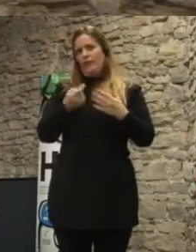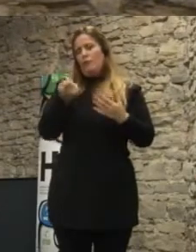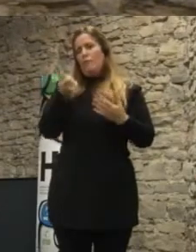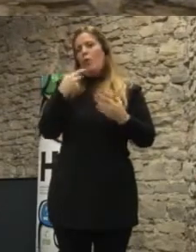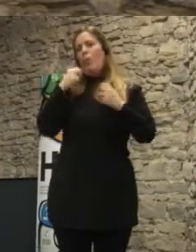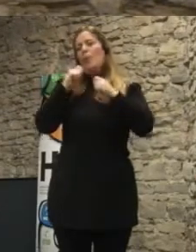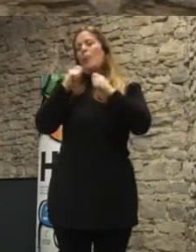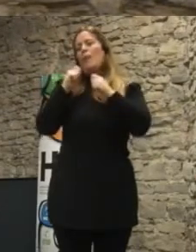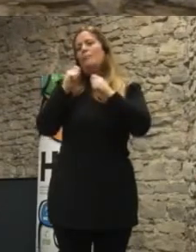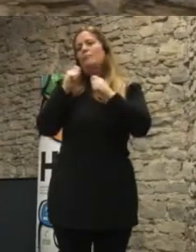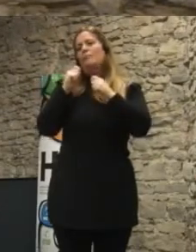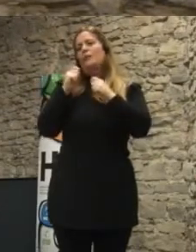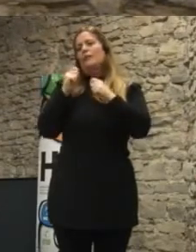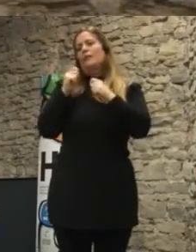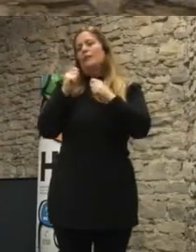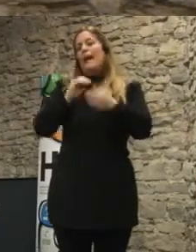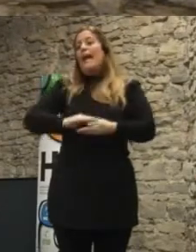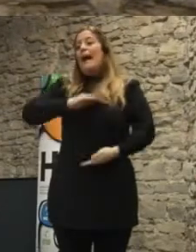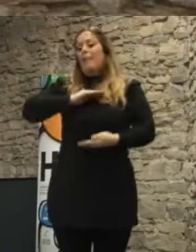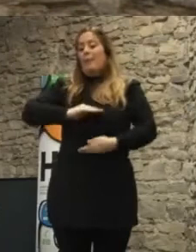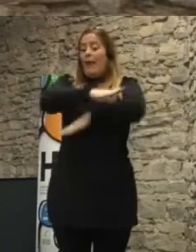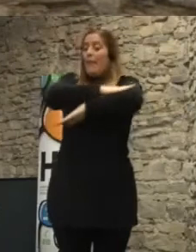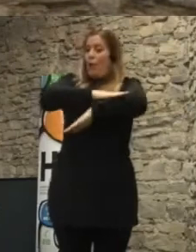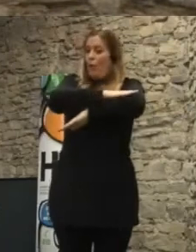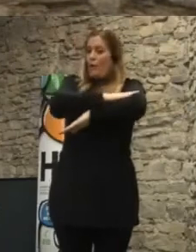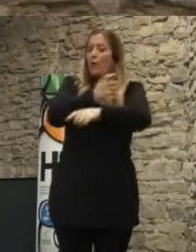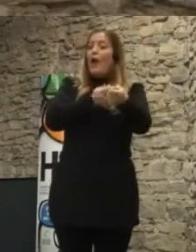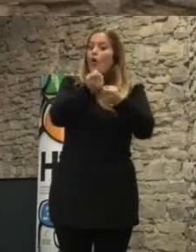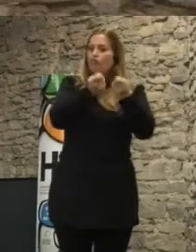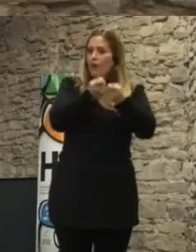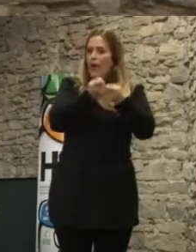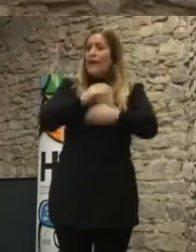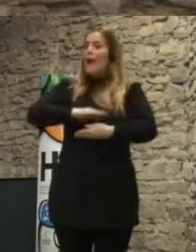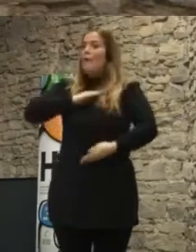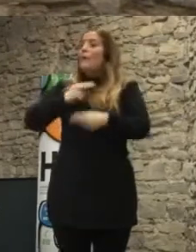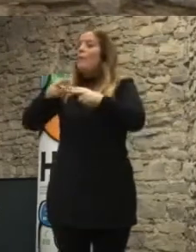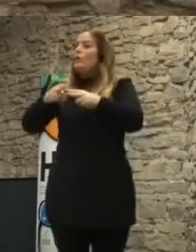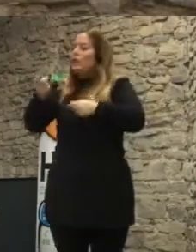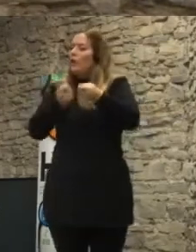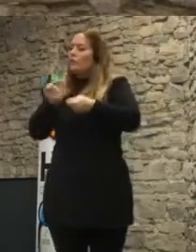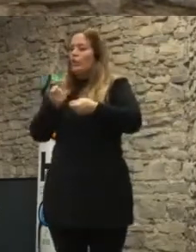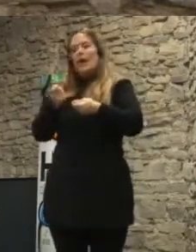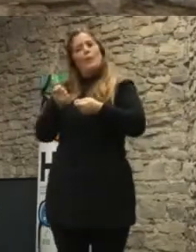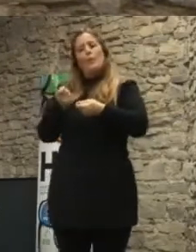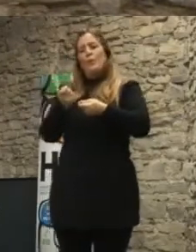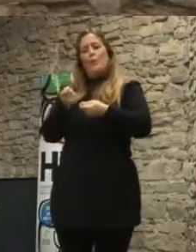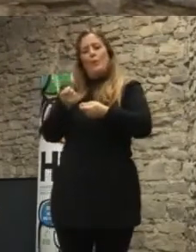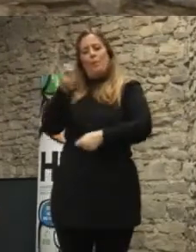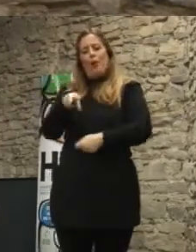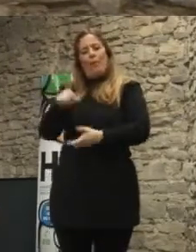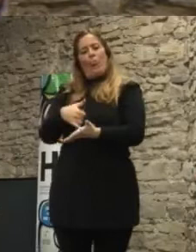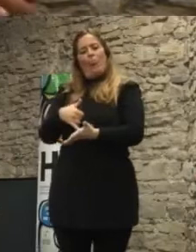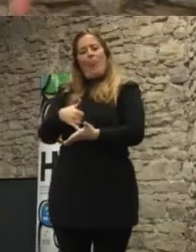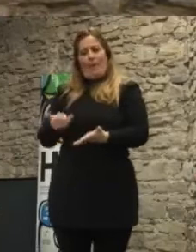debilita la capacidad reguladora del Estado y de la política. Ya cada vez es más difícil pensar que